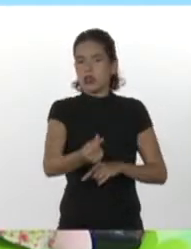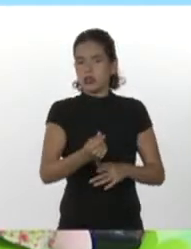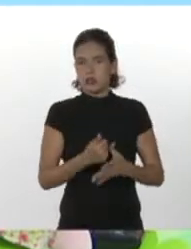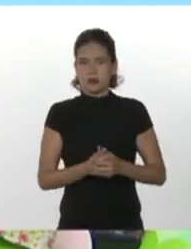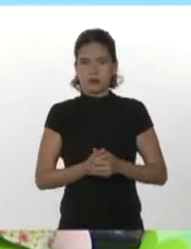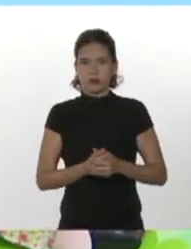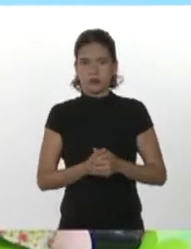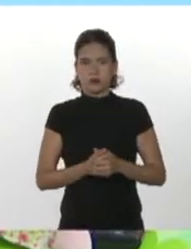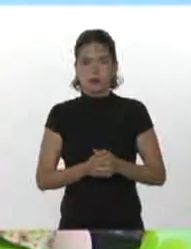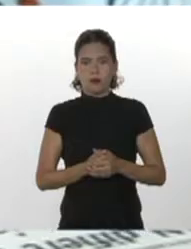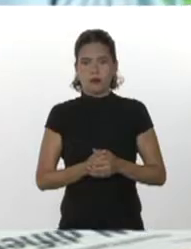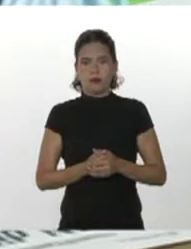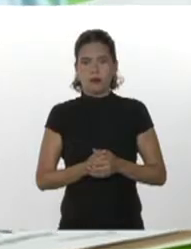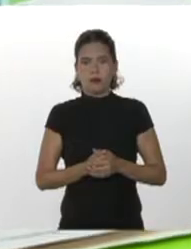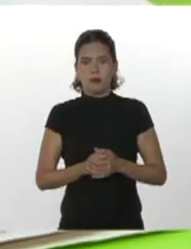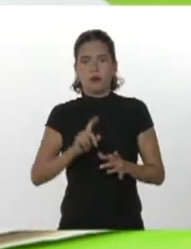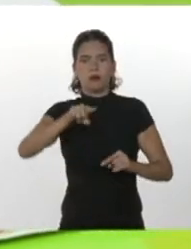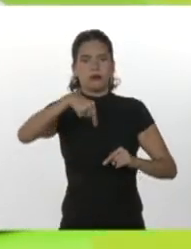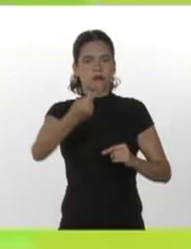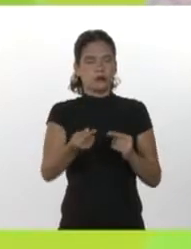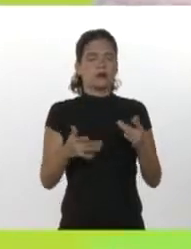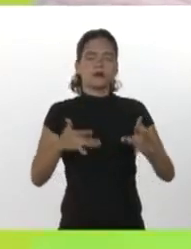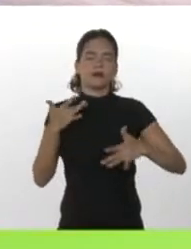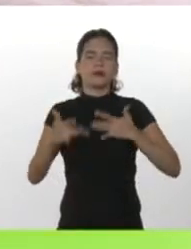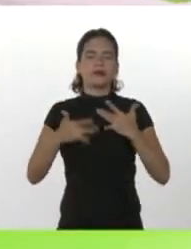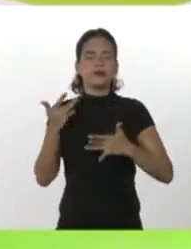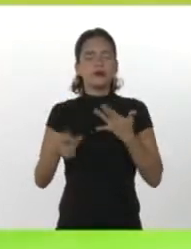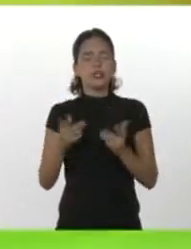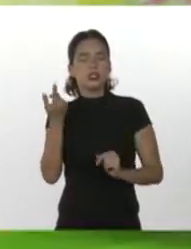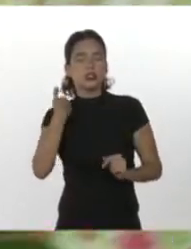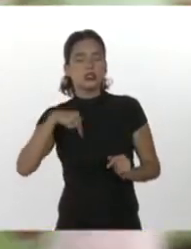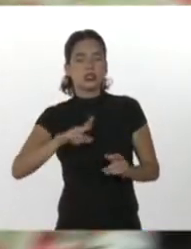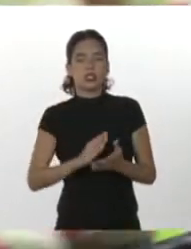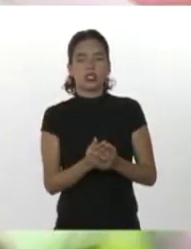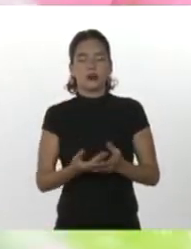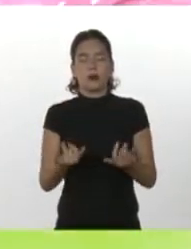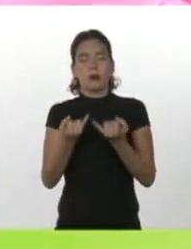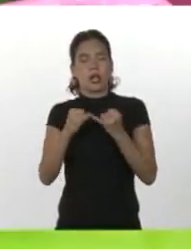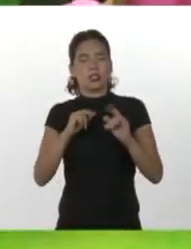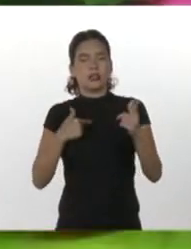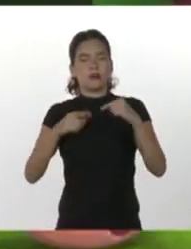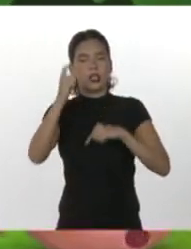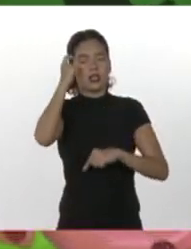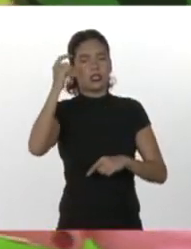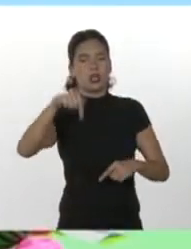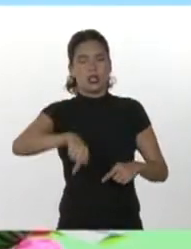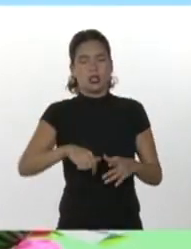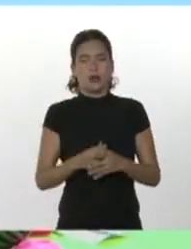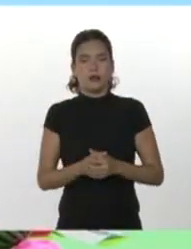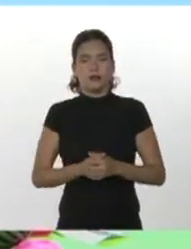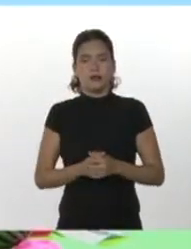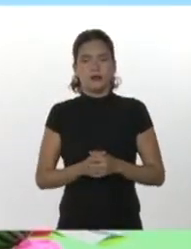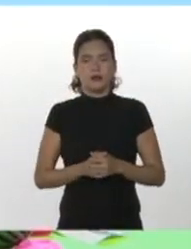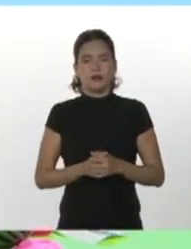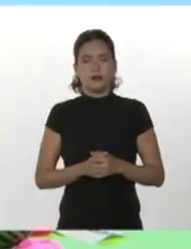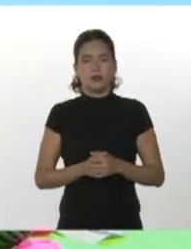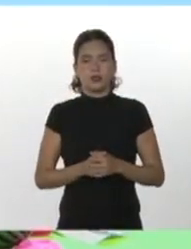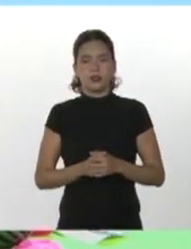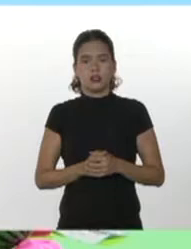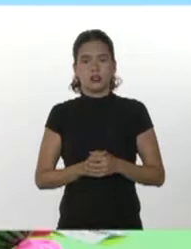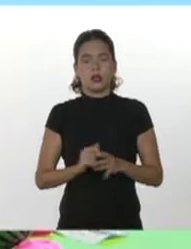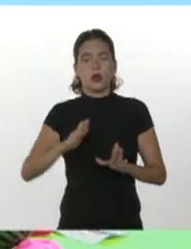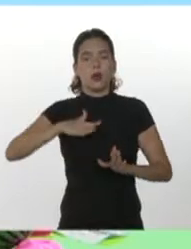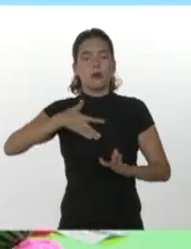¿ok? Otra de las actividades que tenemos para culminar el día de hoy es